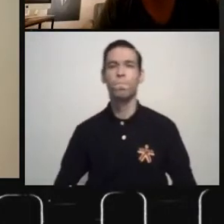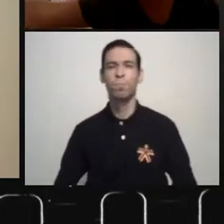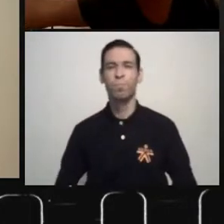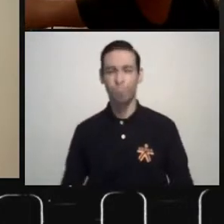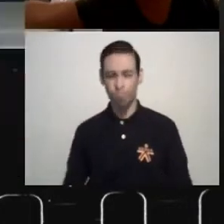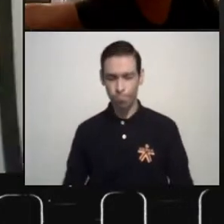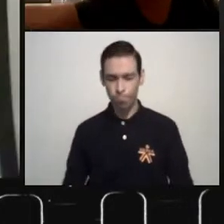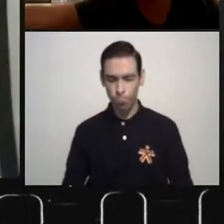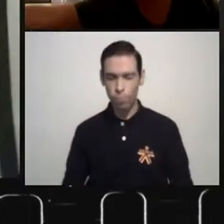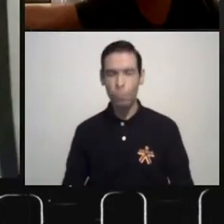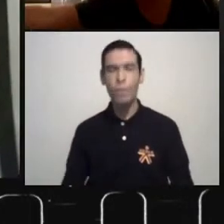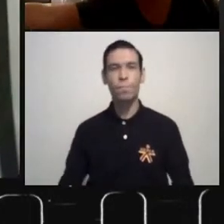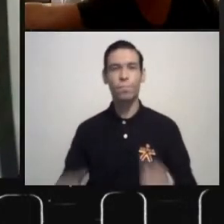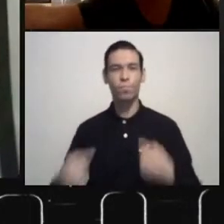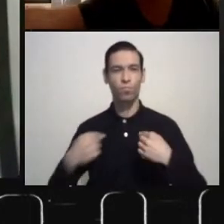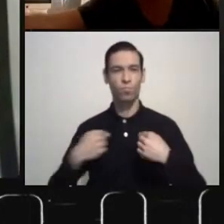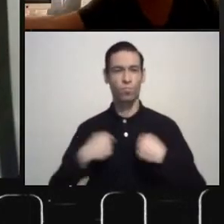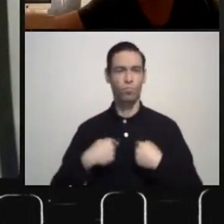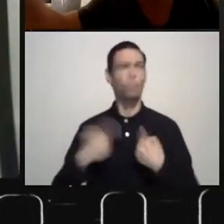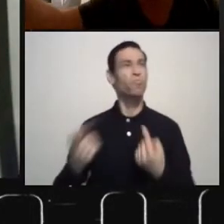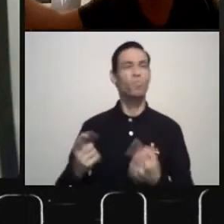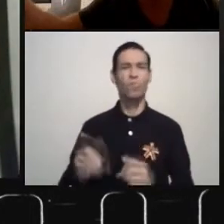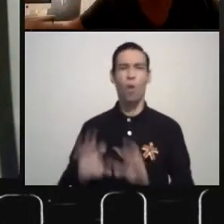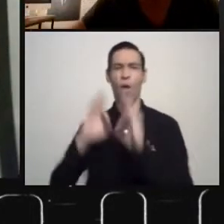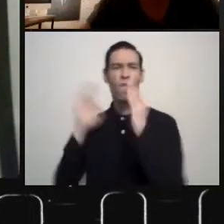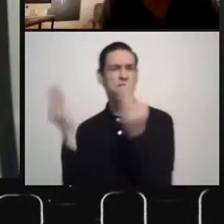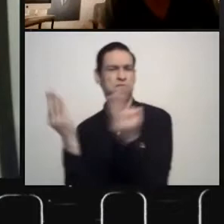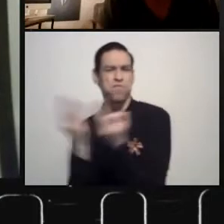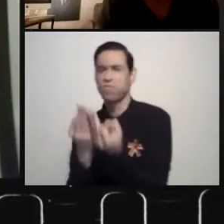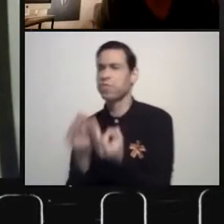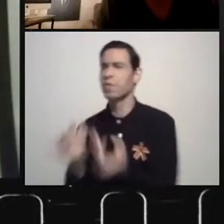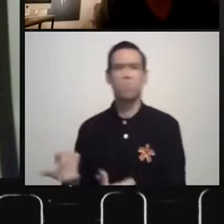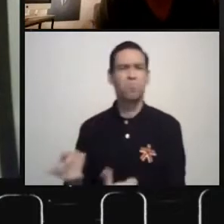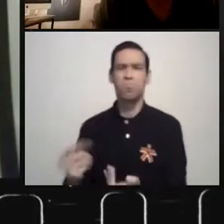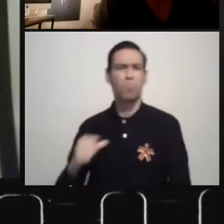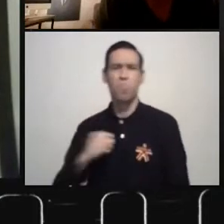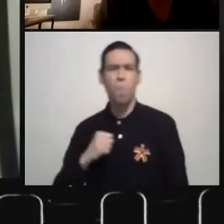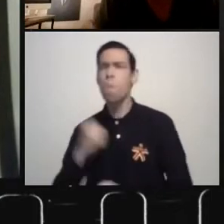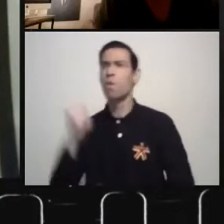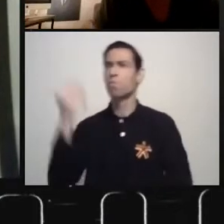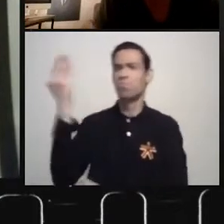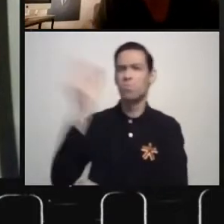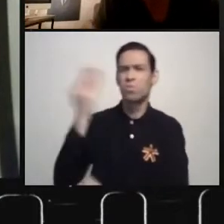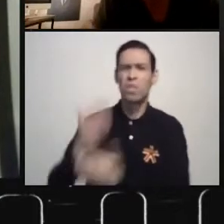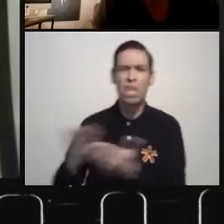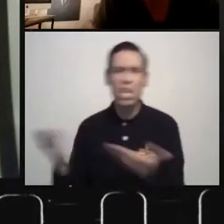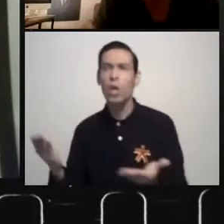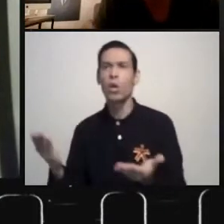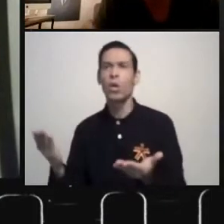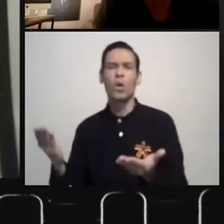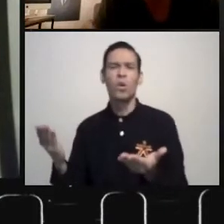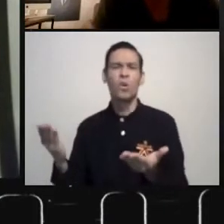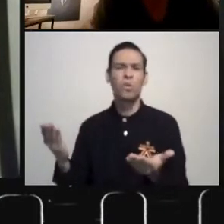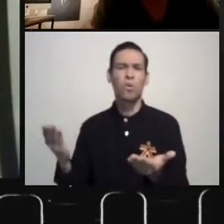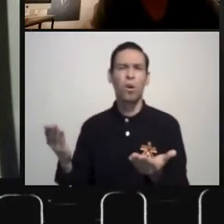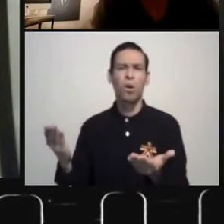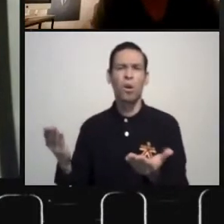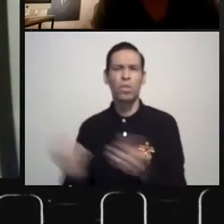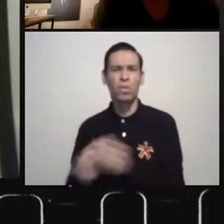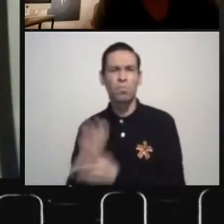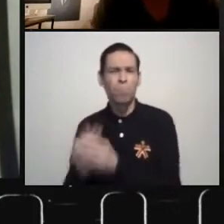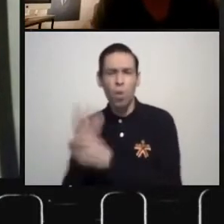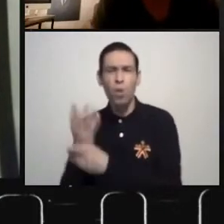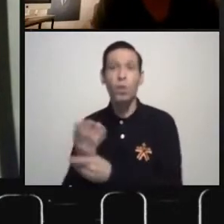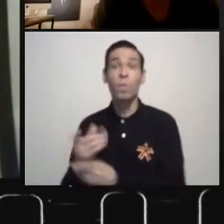de una familia que no es artista ni cineasta, pero sí han sido muy cinéfilos. Mi mamá es educadora,